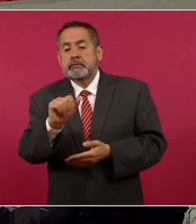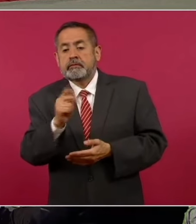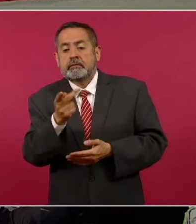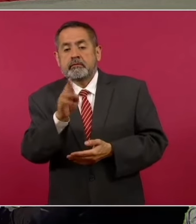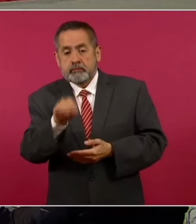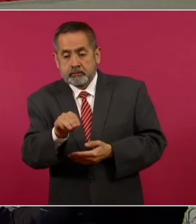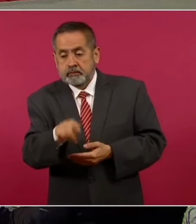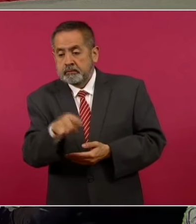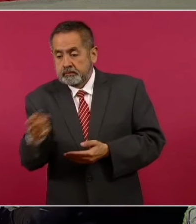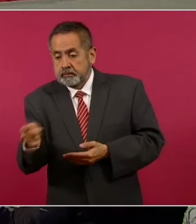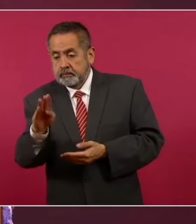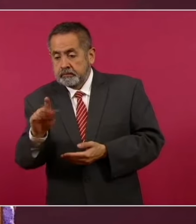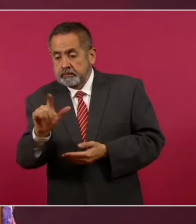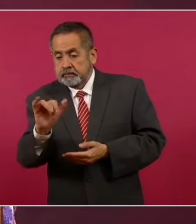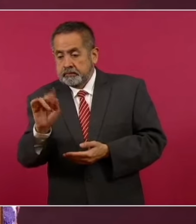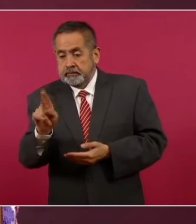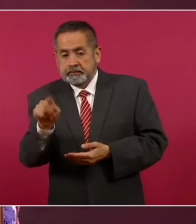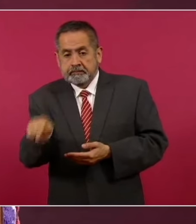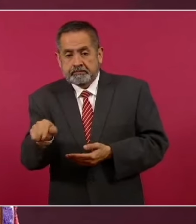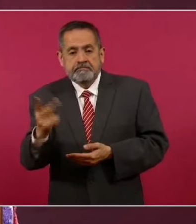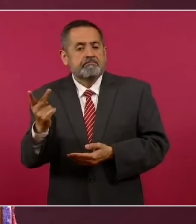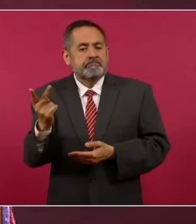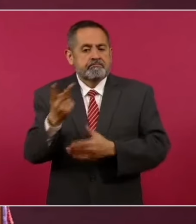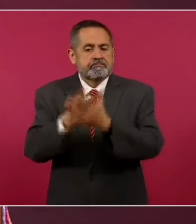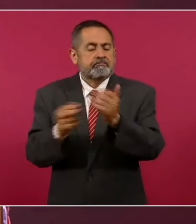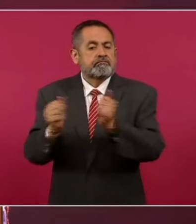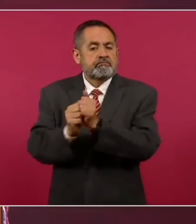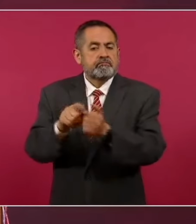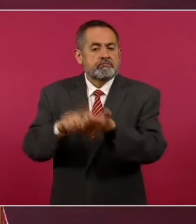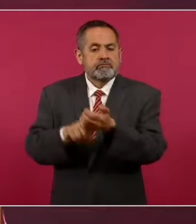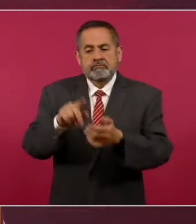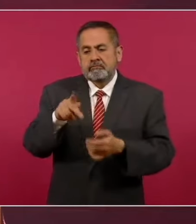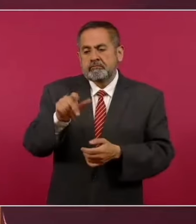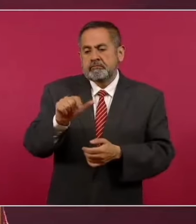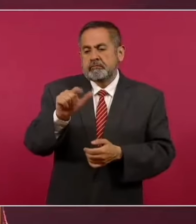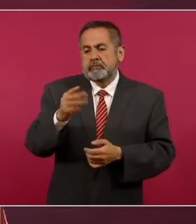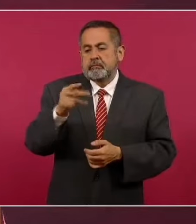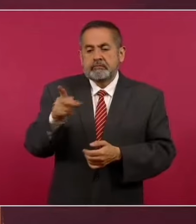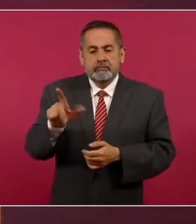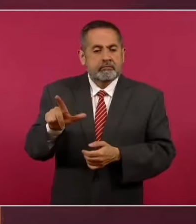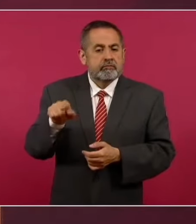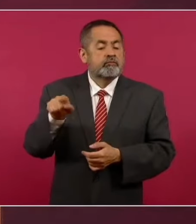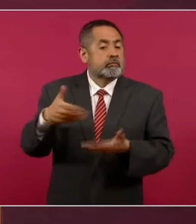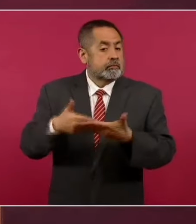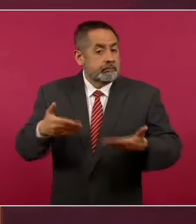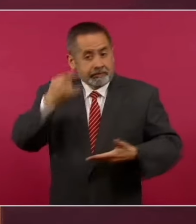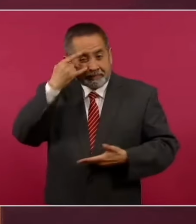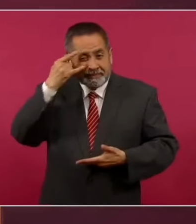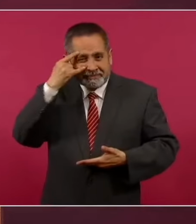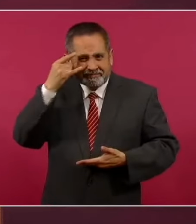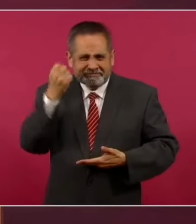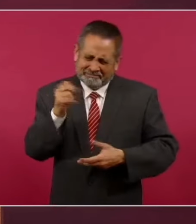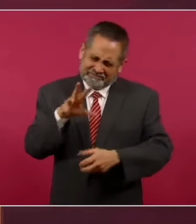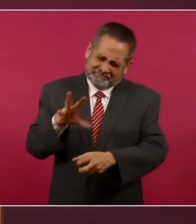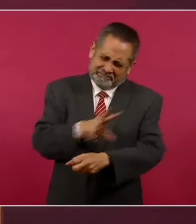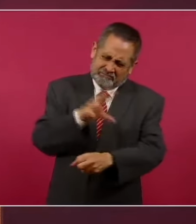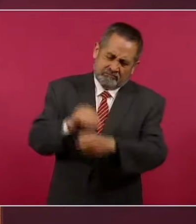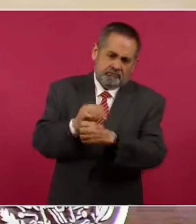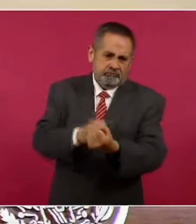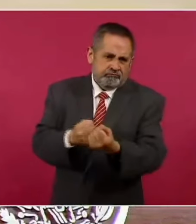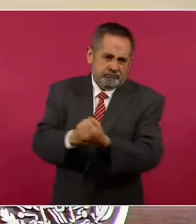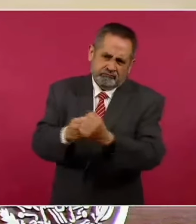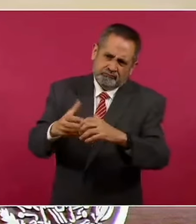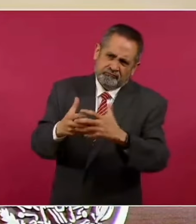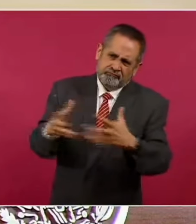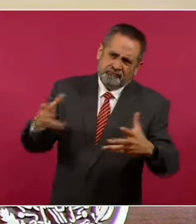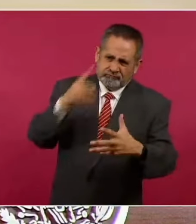se agregan a la reserva de la biosfera de Calakmul y hoy Campeche puede presumir que tiene el macizo forestal más grande